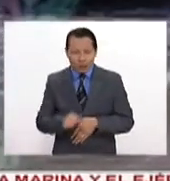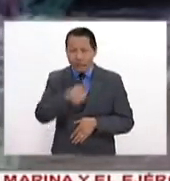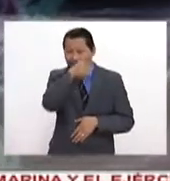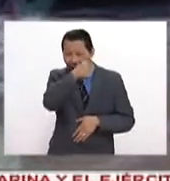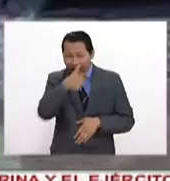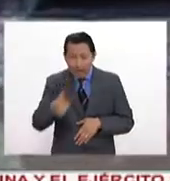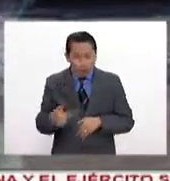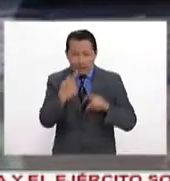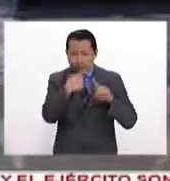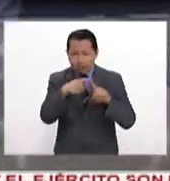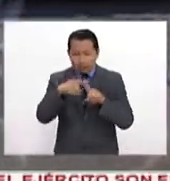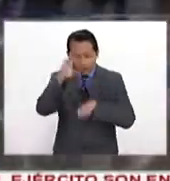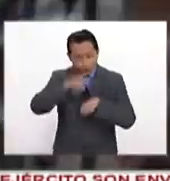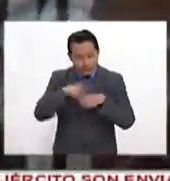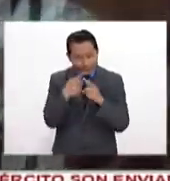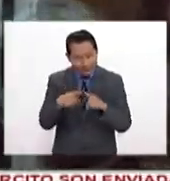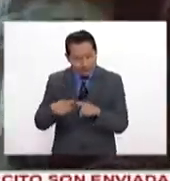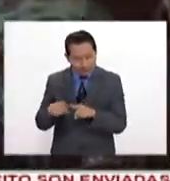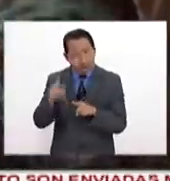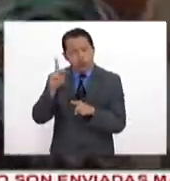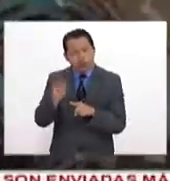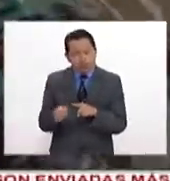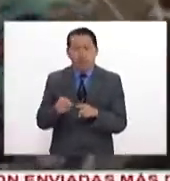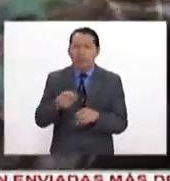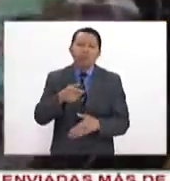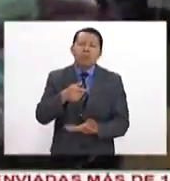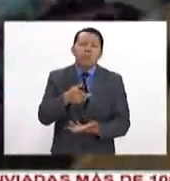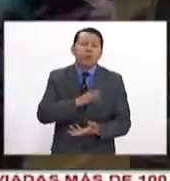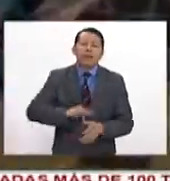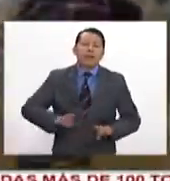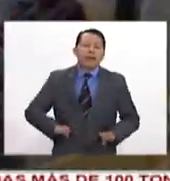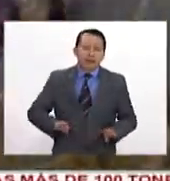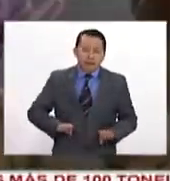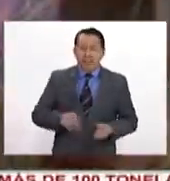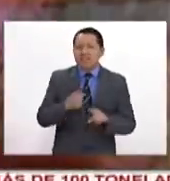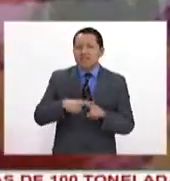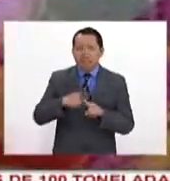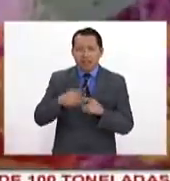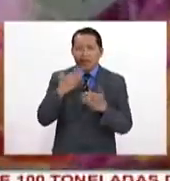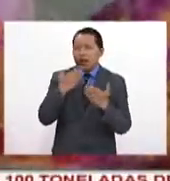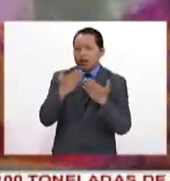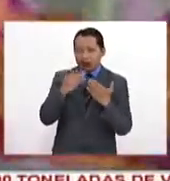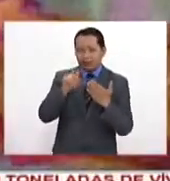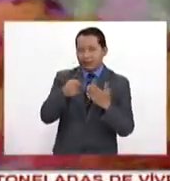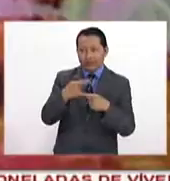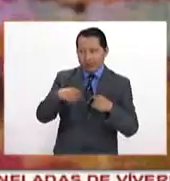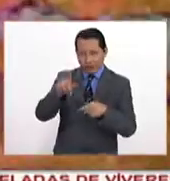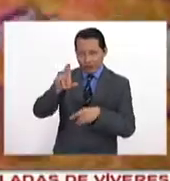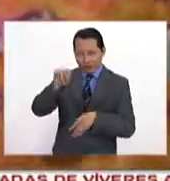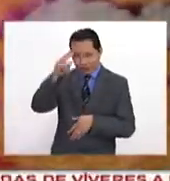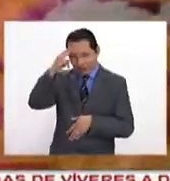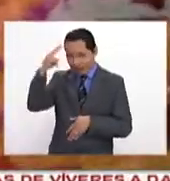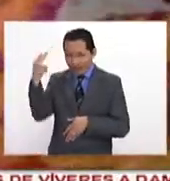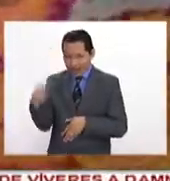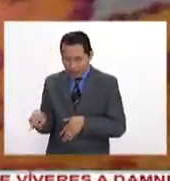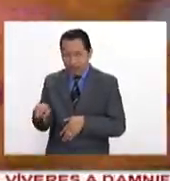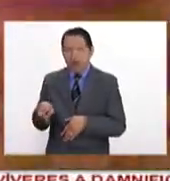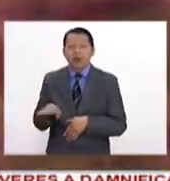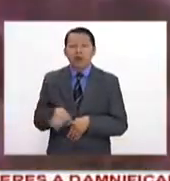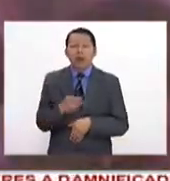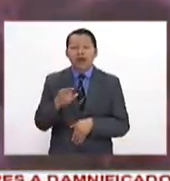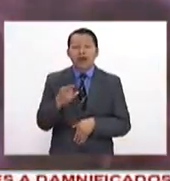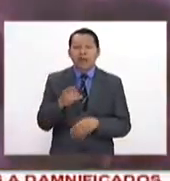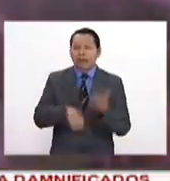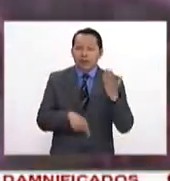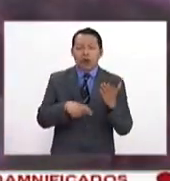festividad del orden cultural que nos define de una forma muy peculiar en comparación con el no mexicano. La percepción que tenemos de